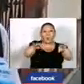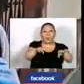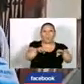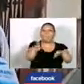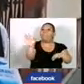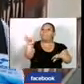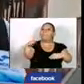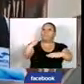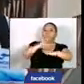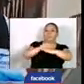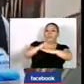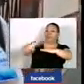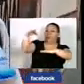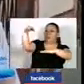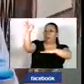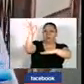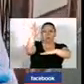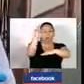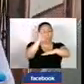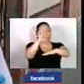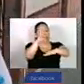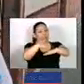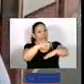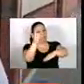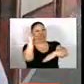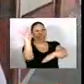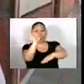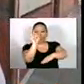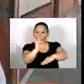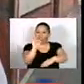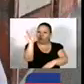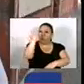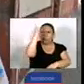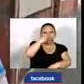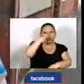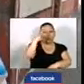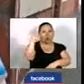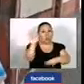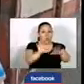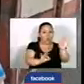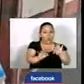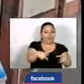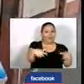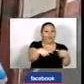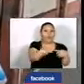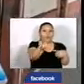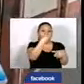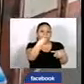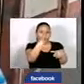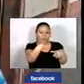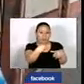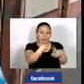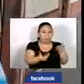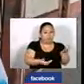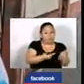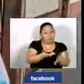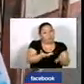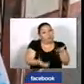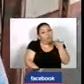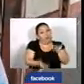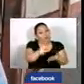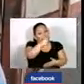moscas también son importantes en llegar a la comida, y después puede haber una